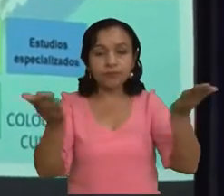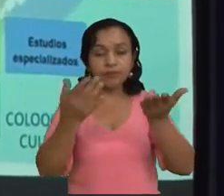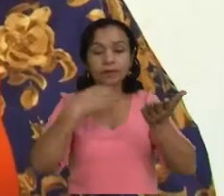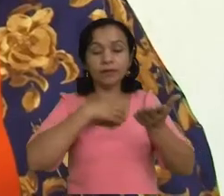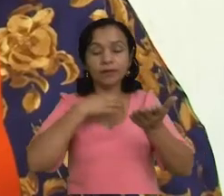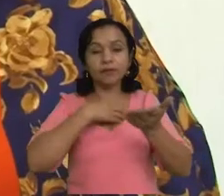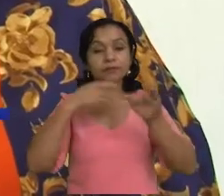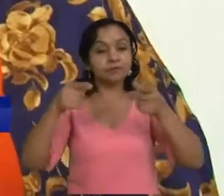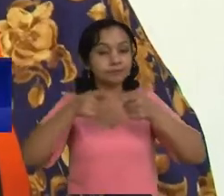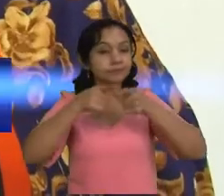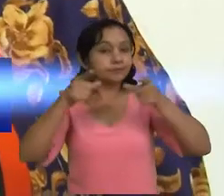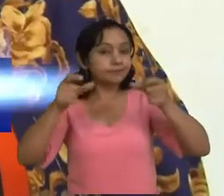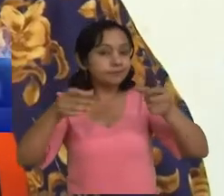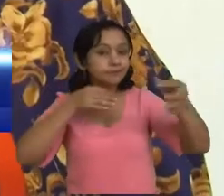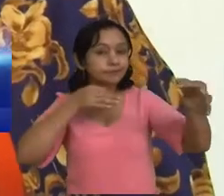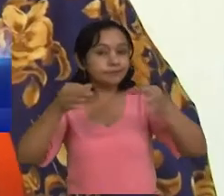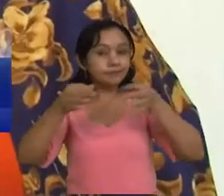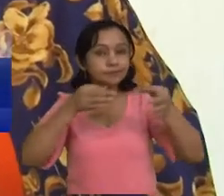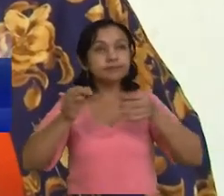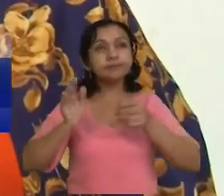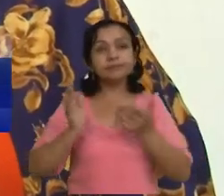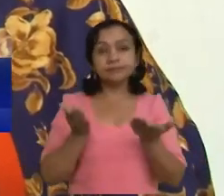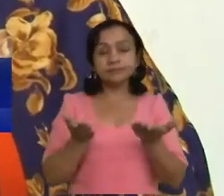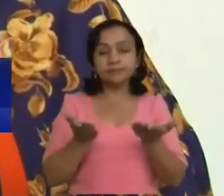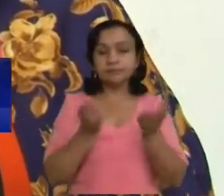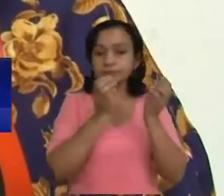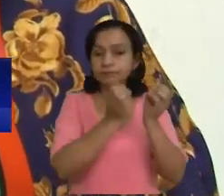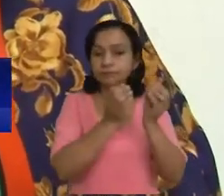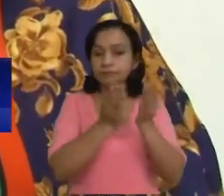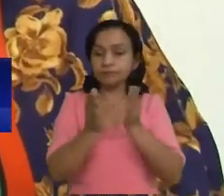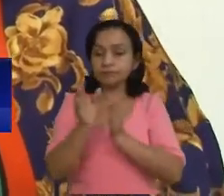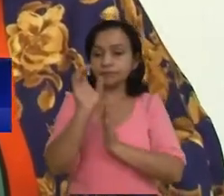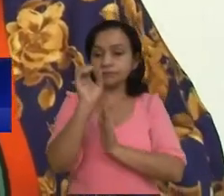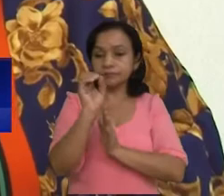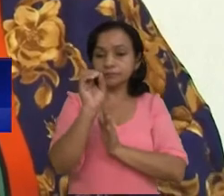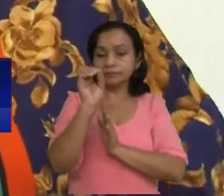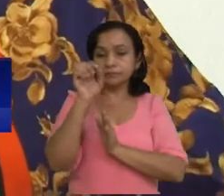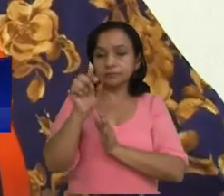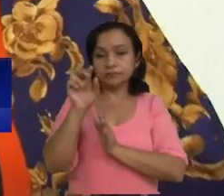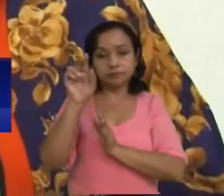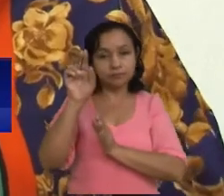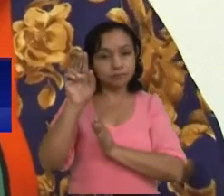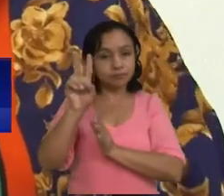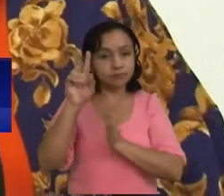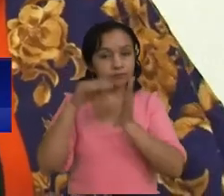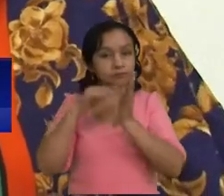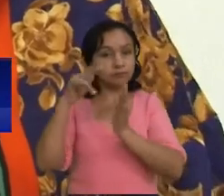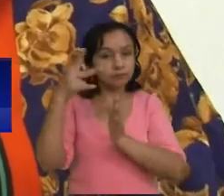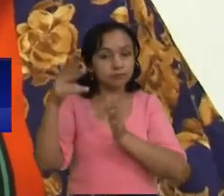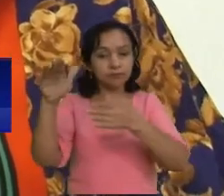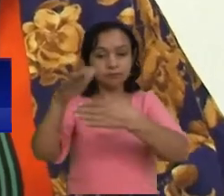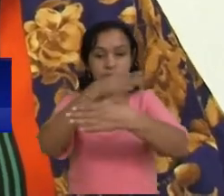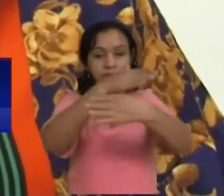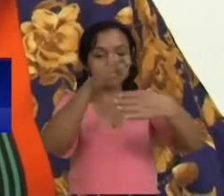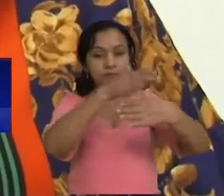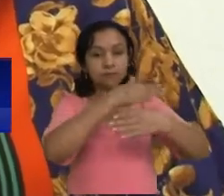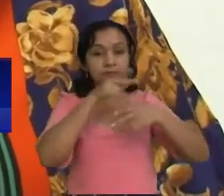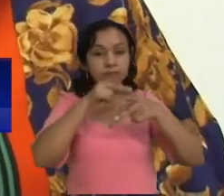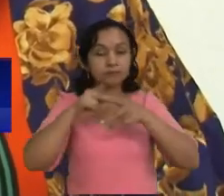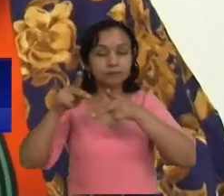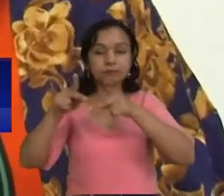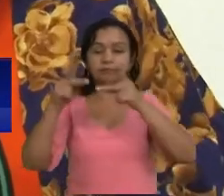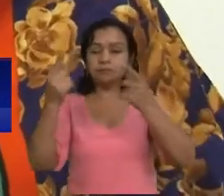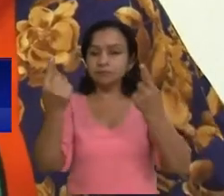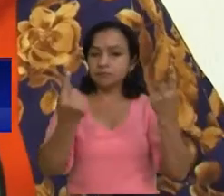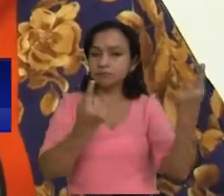patrimonio cultural de Managua. Nosotros tenemos una ordenanza del 02-2008 donde nosotros invitamos a diferentes